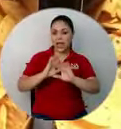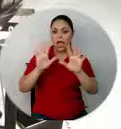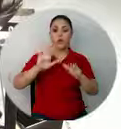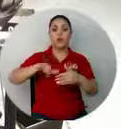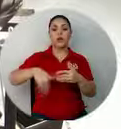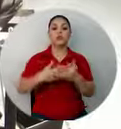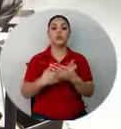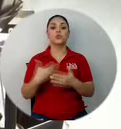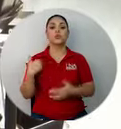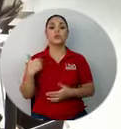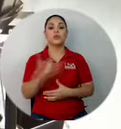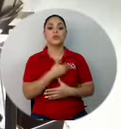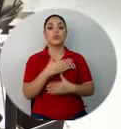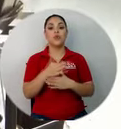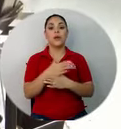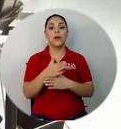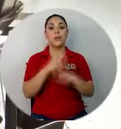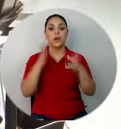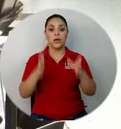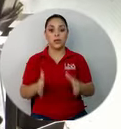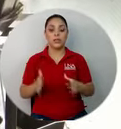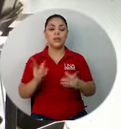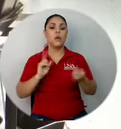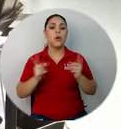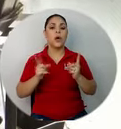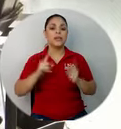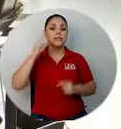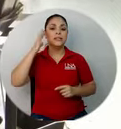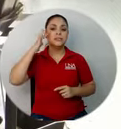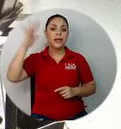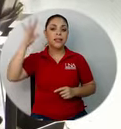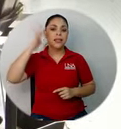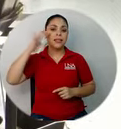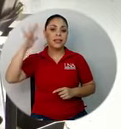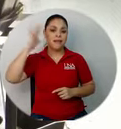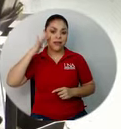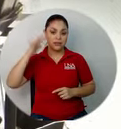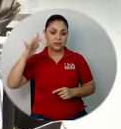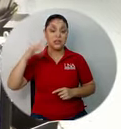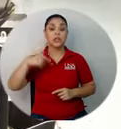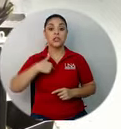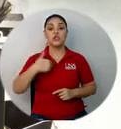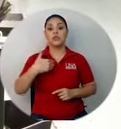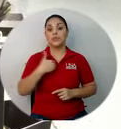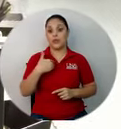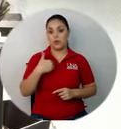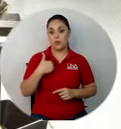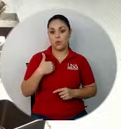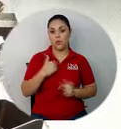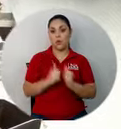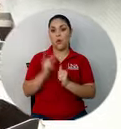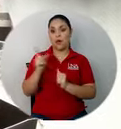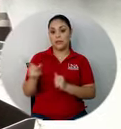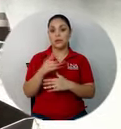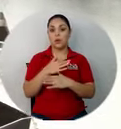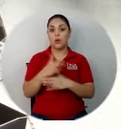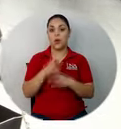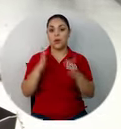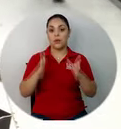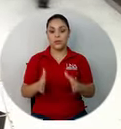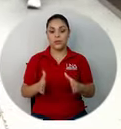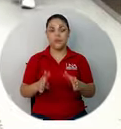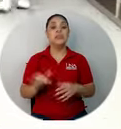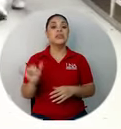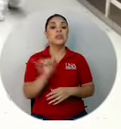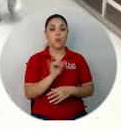nuestros colaboradores cuáles son las expectativas que, en este caso, yo como organización tengo con ese colaborador. Asimismo,